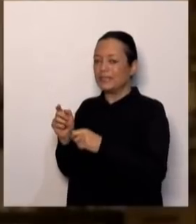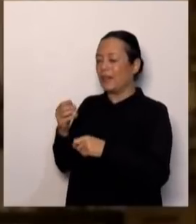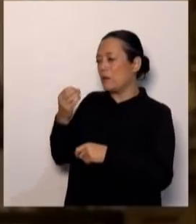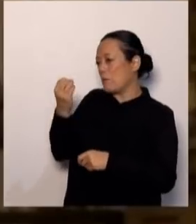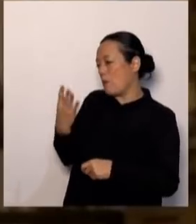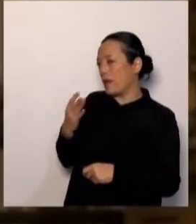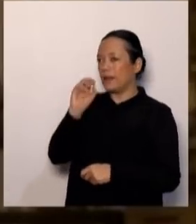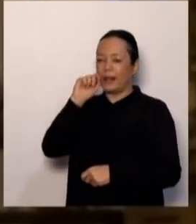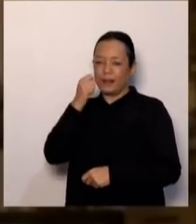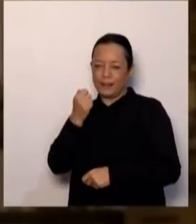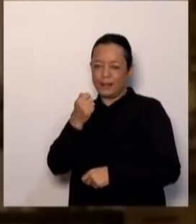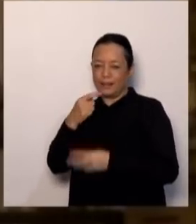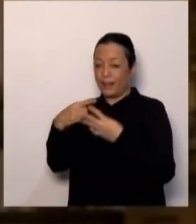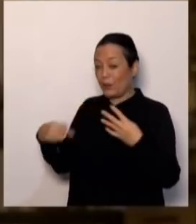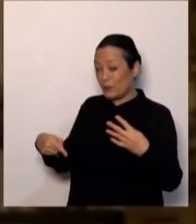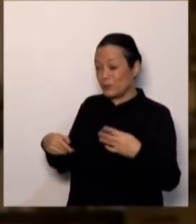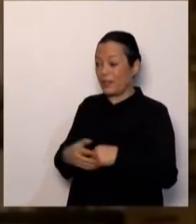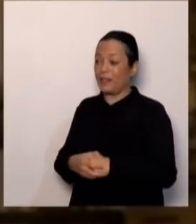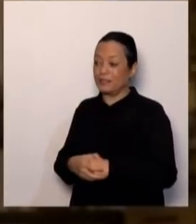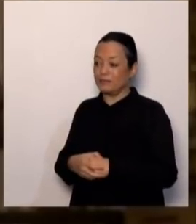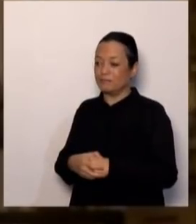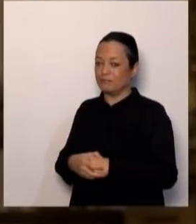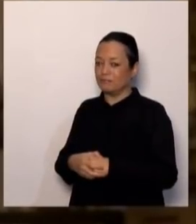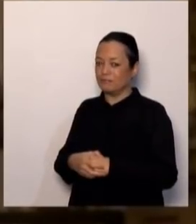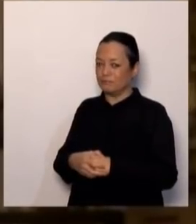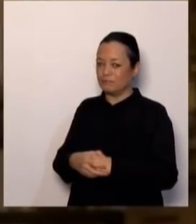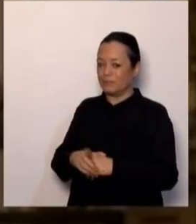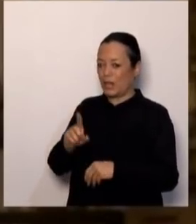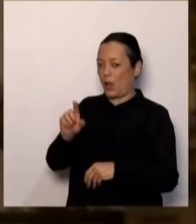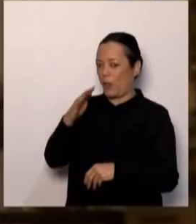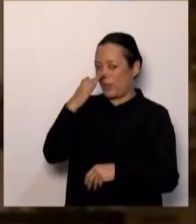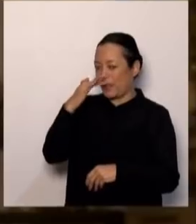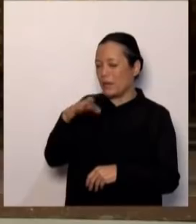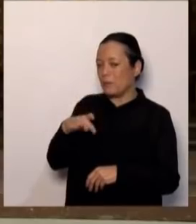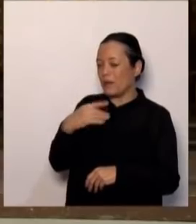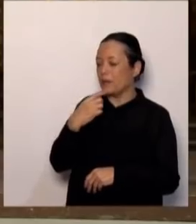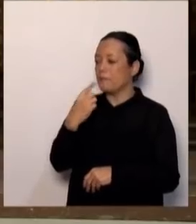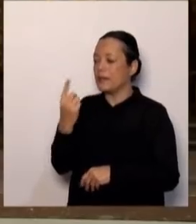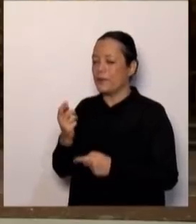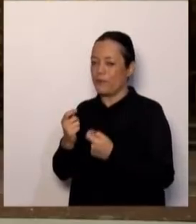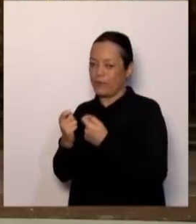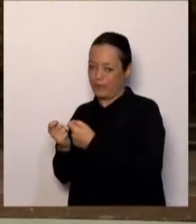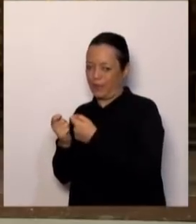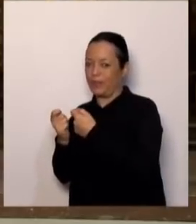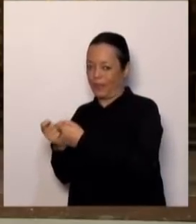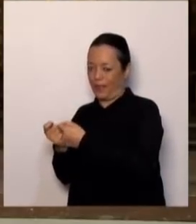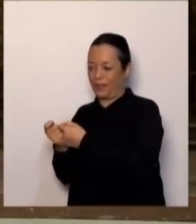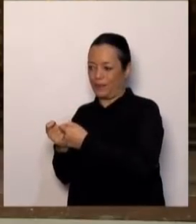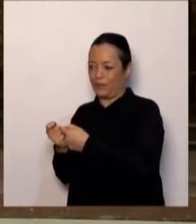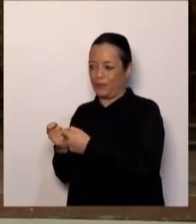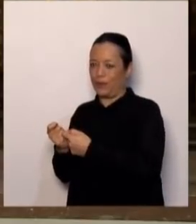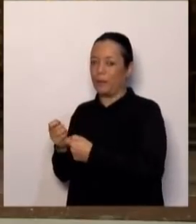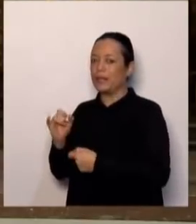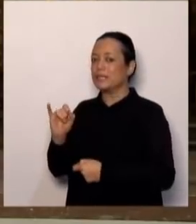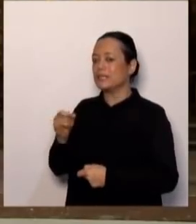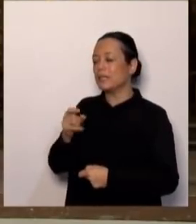cosas lindas, pero después le mandamos la pregunta que si responde de una manera o de otra, va a quedar de un